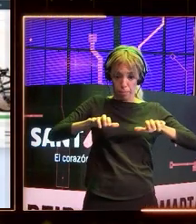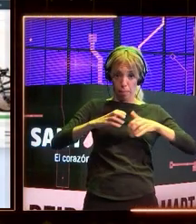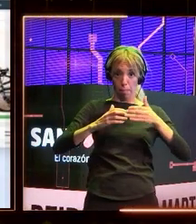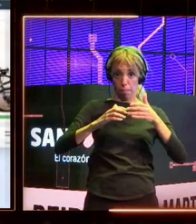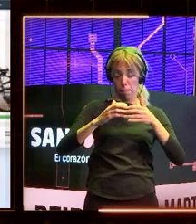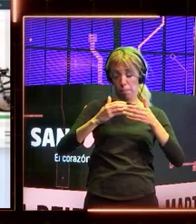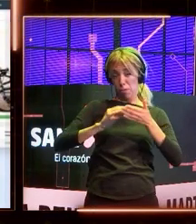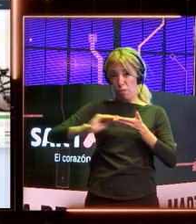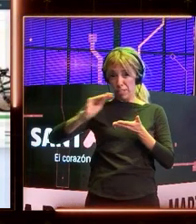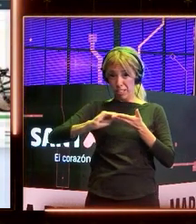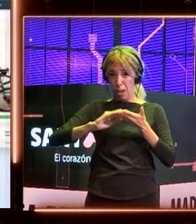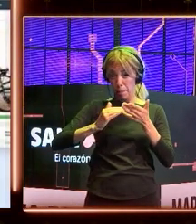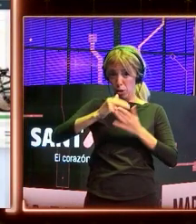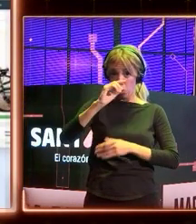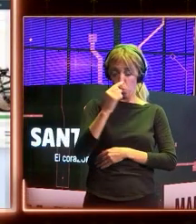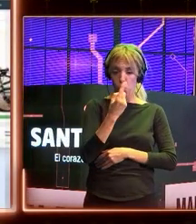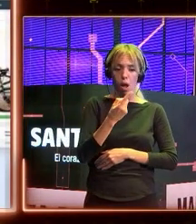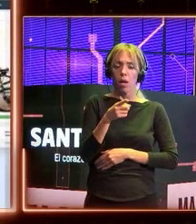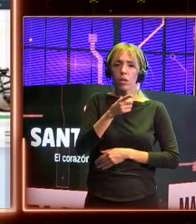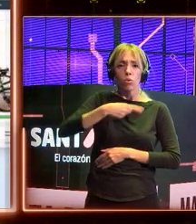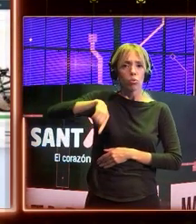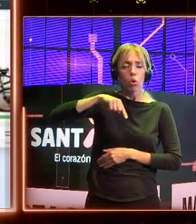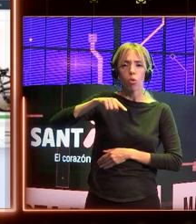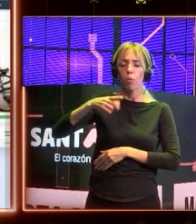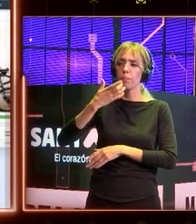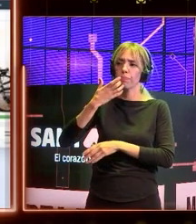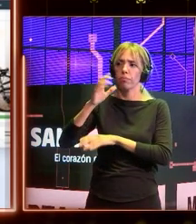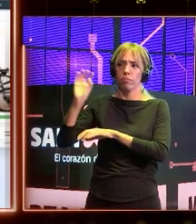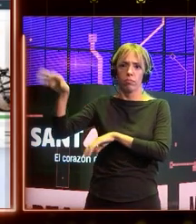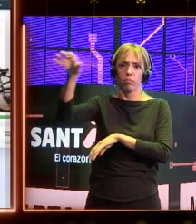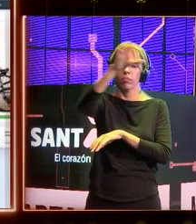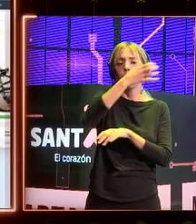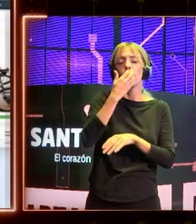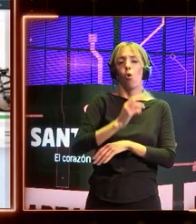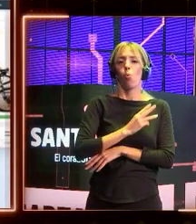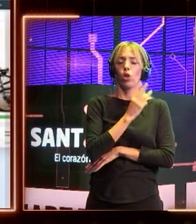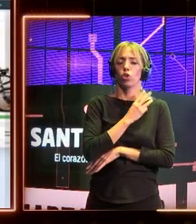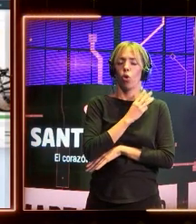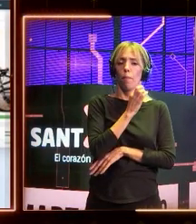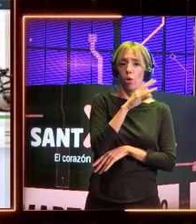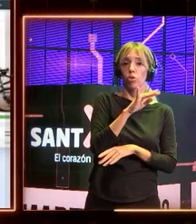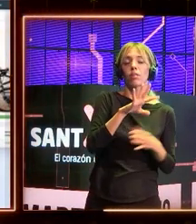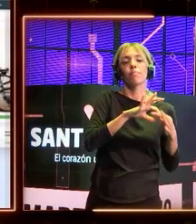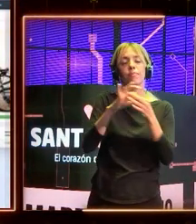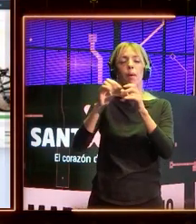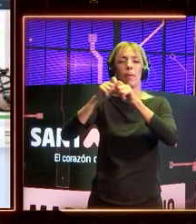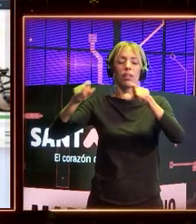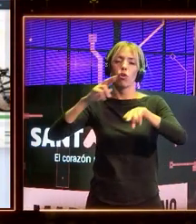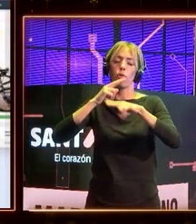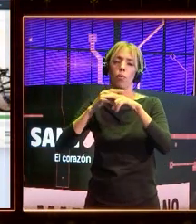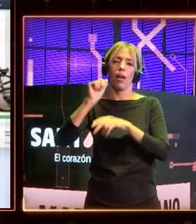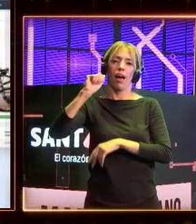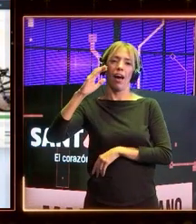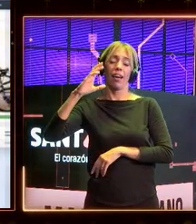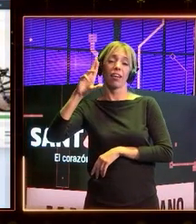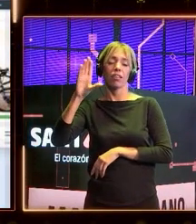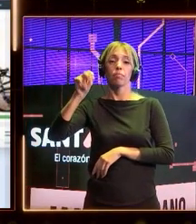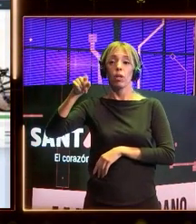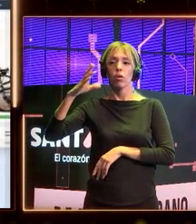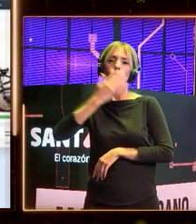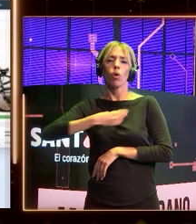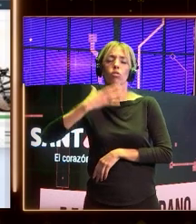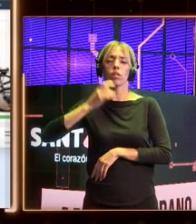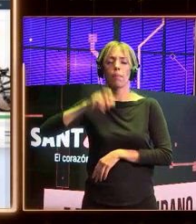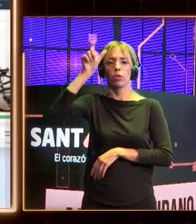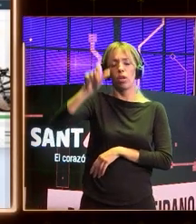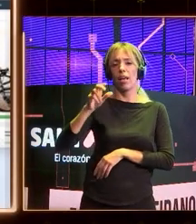todos los grandes periódicos utilizan la misma del Washington Post, que se llama ARC y que le pertenece a un señor que se llama Jeff Bezos. ¿Qué significa eso? Que